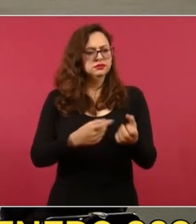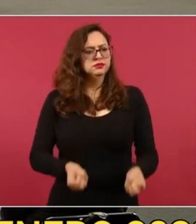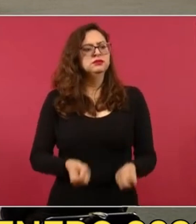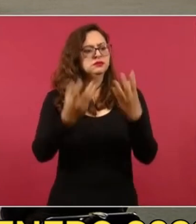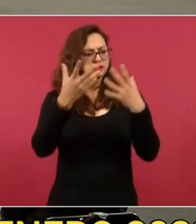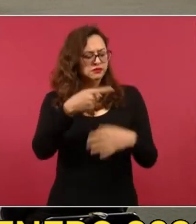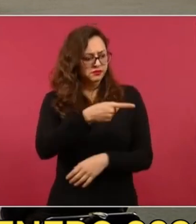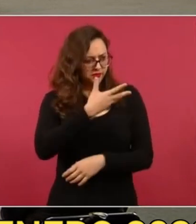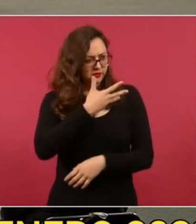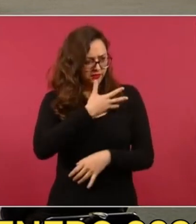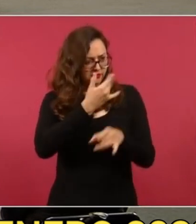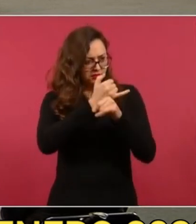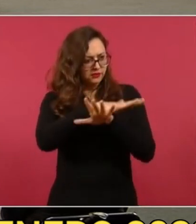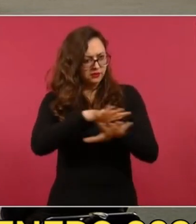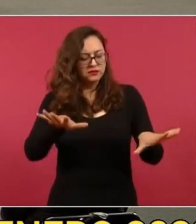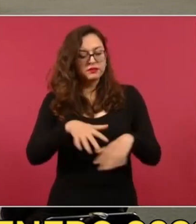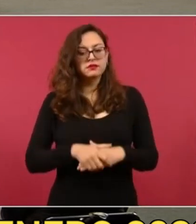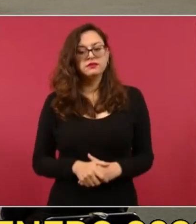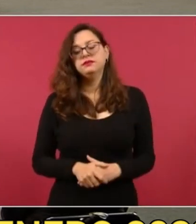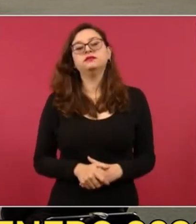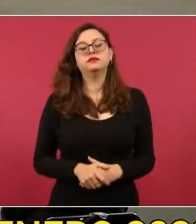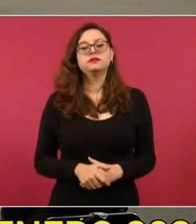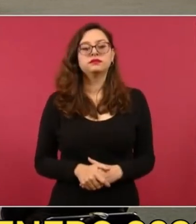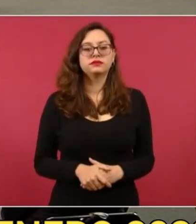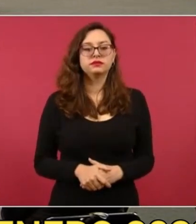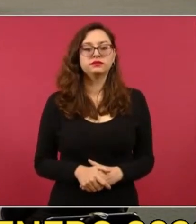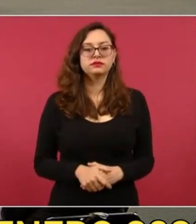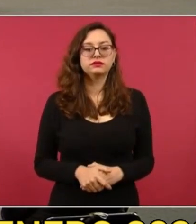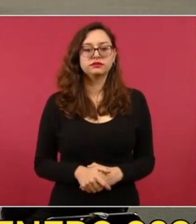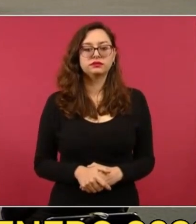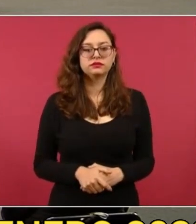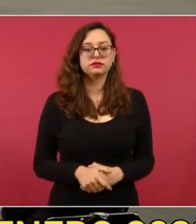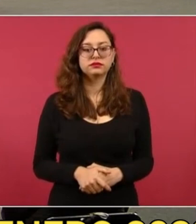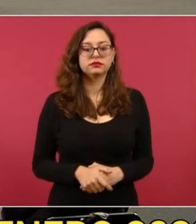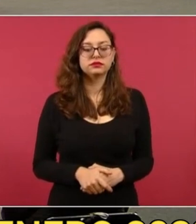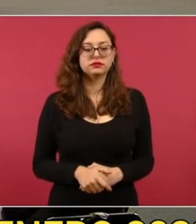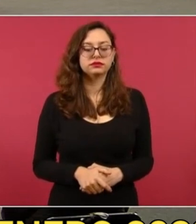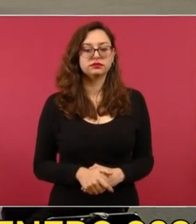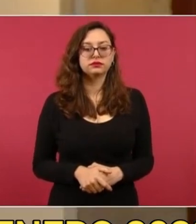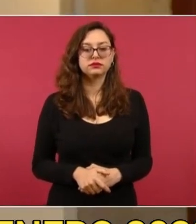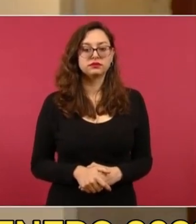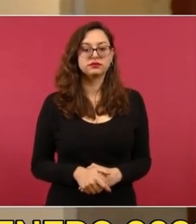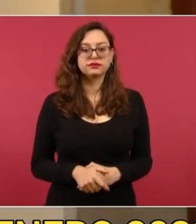de tener, porque está autorizado el que tengamos,